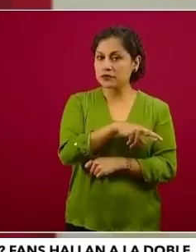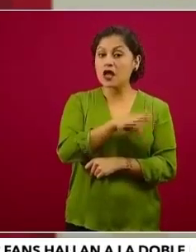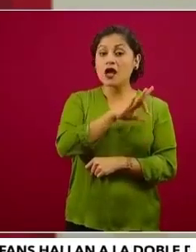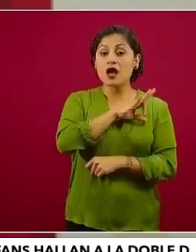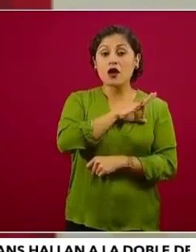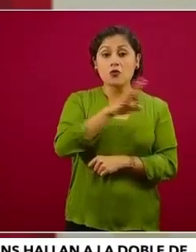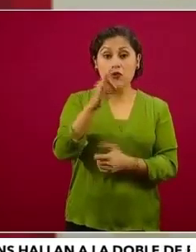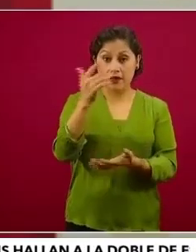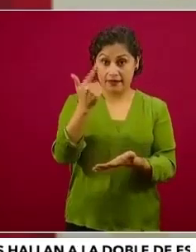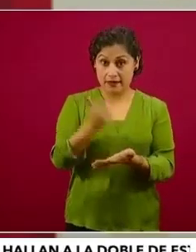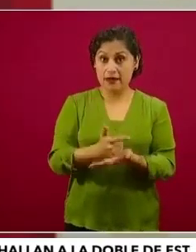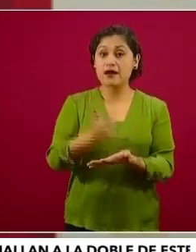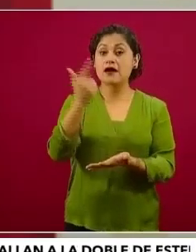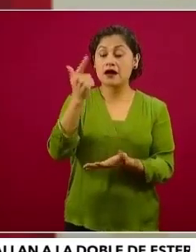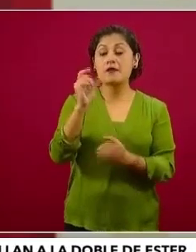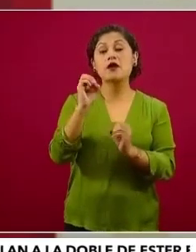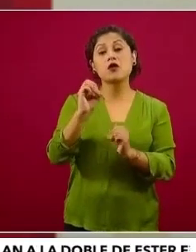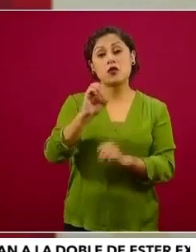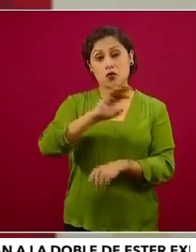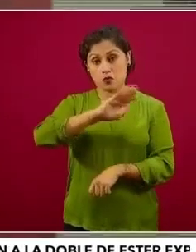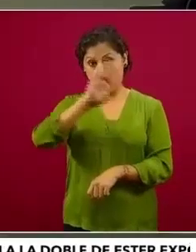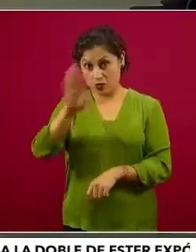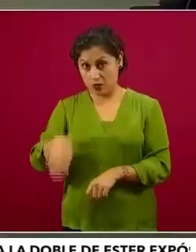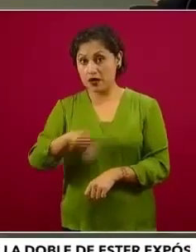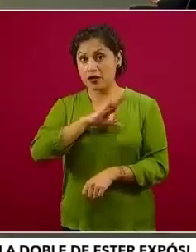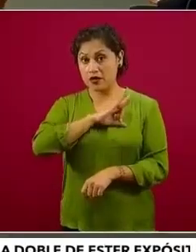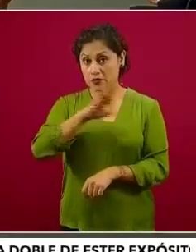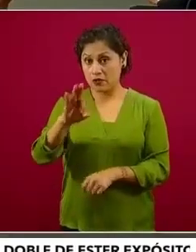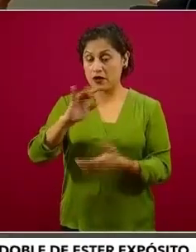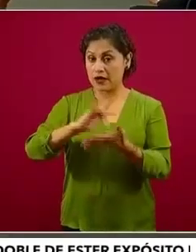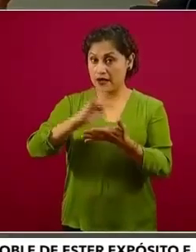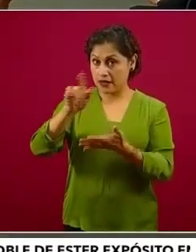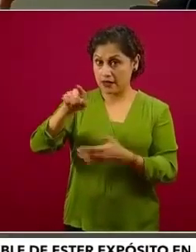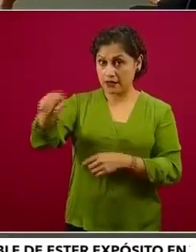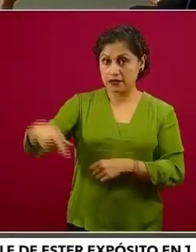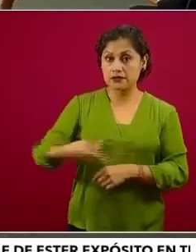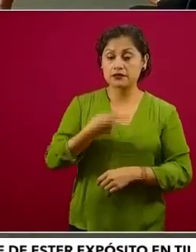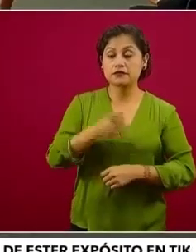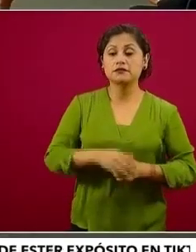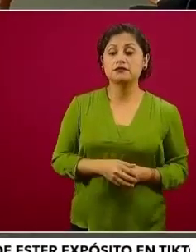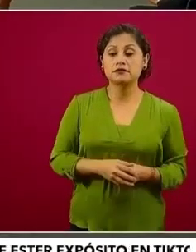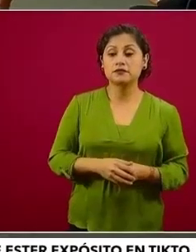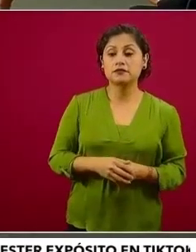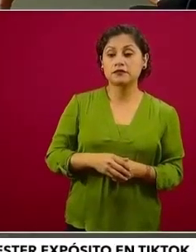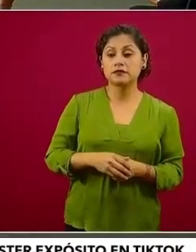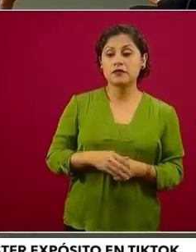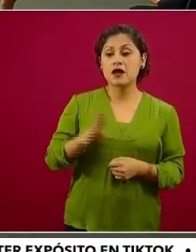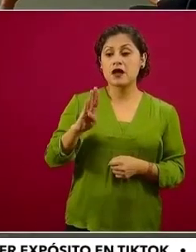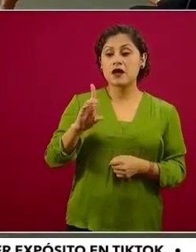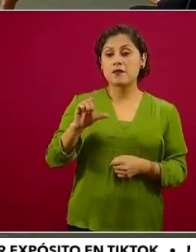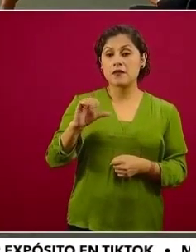o incluso letal. Muchas gracias, Bianca, por su pregunta. Blanca Valadez, usted